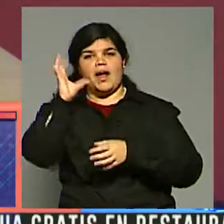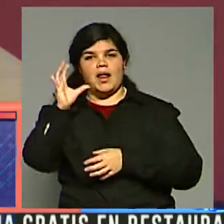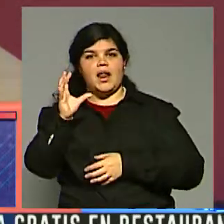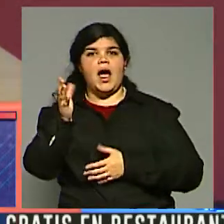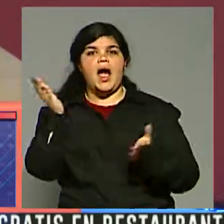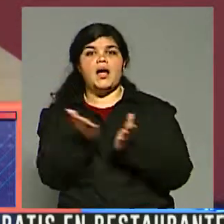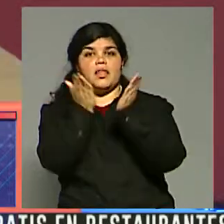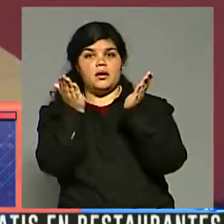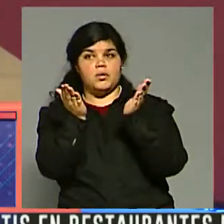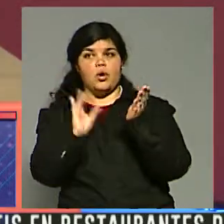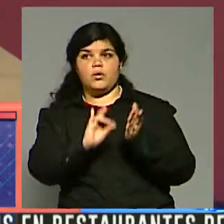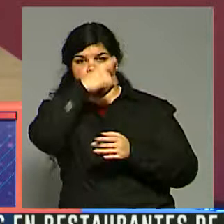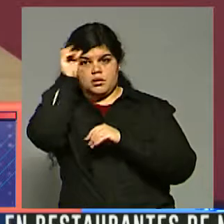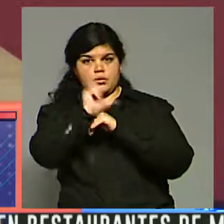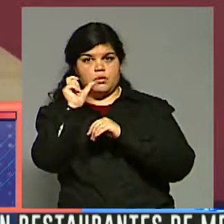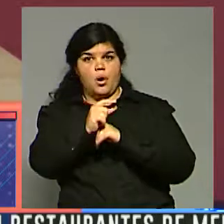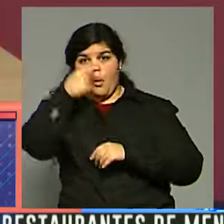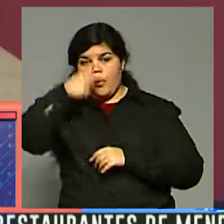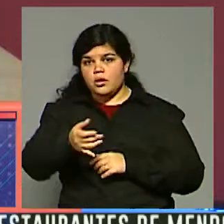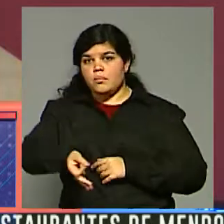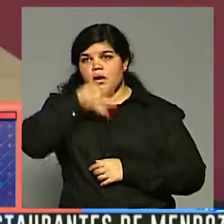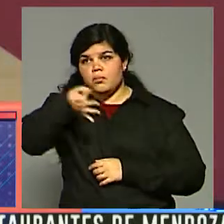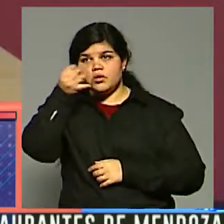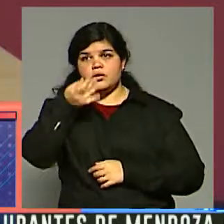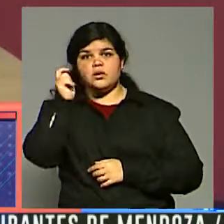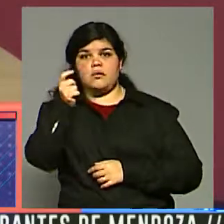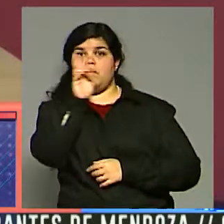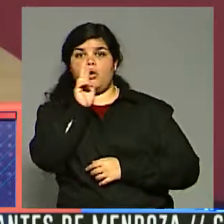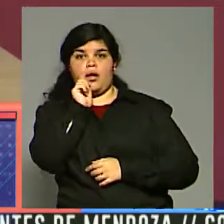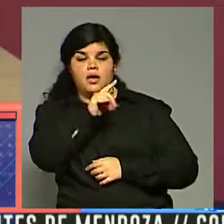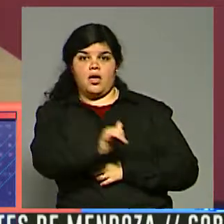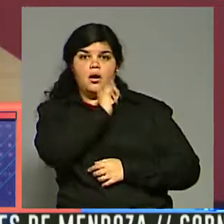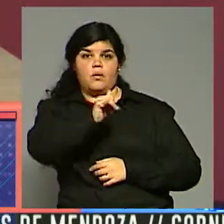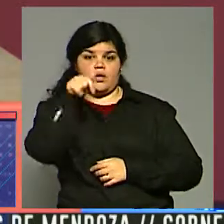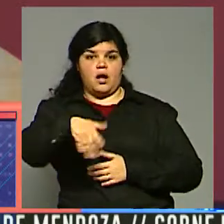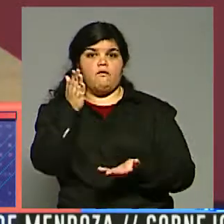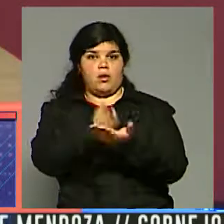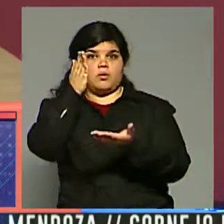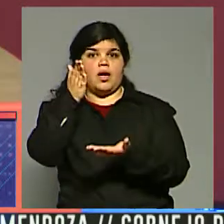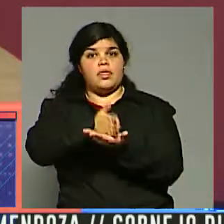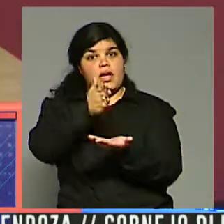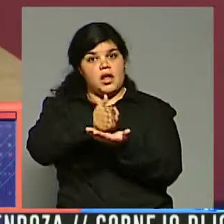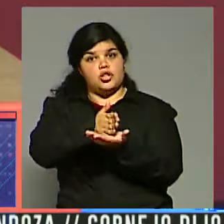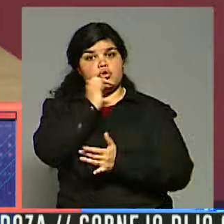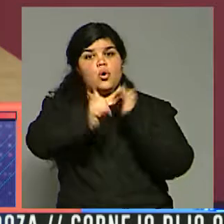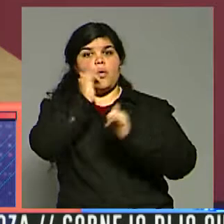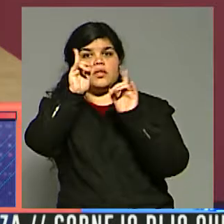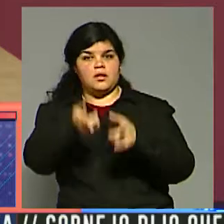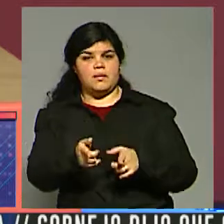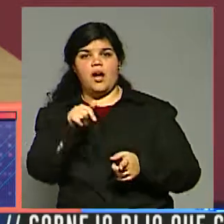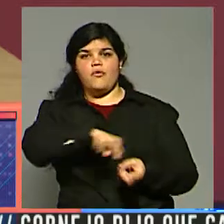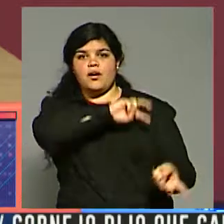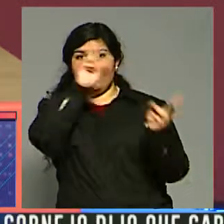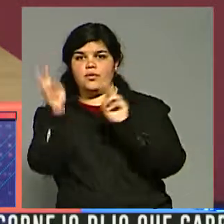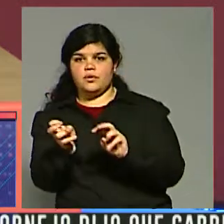van a encontrar también la última exposición que dio la doctora Kemel Maher acá en la Facultad de Derecho. Vamos a cambiar ahora un poco el ámbito de la